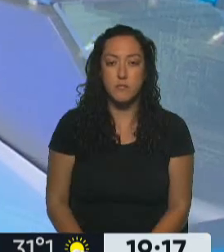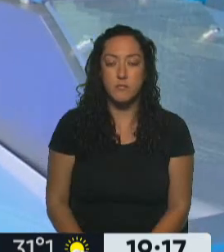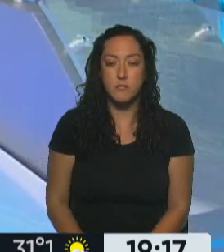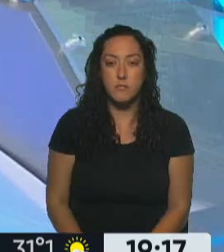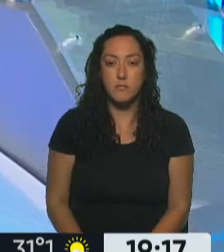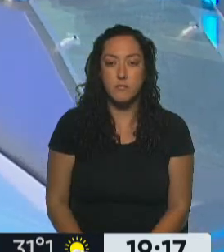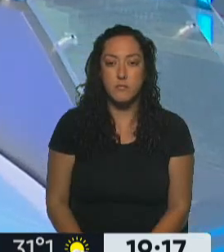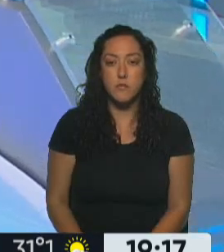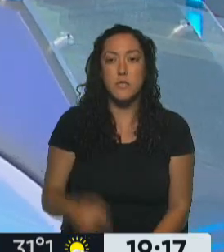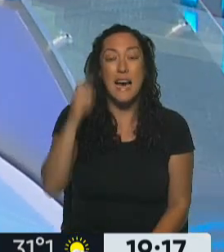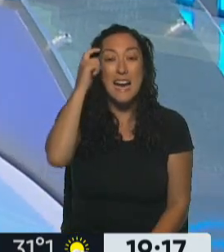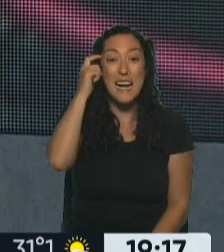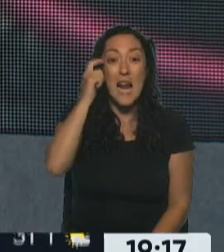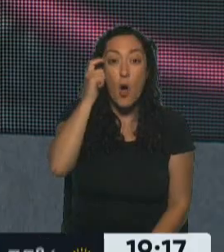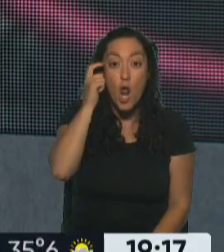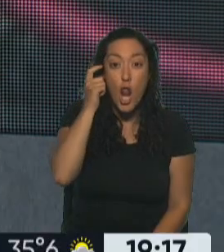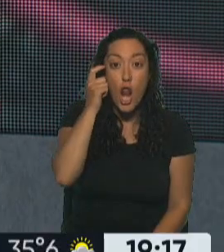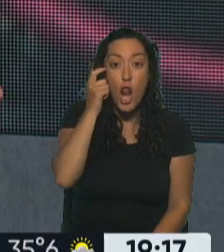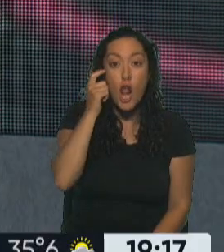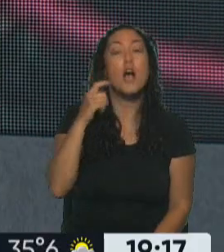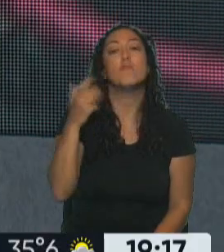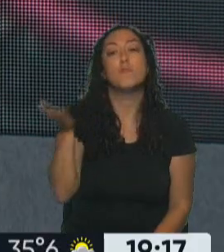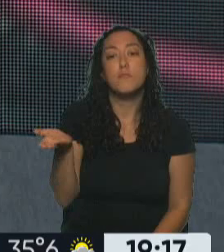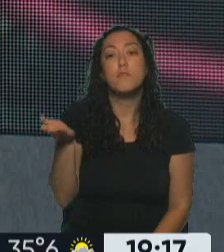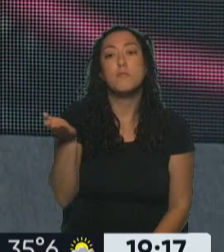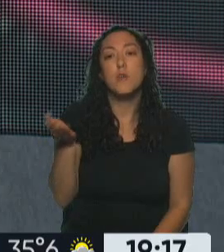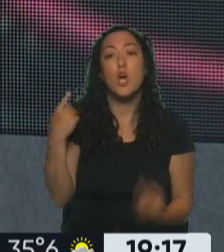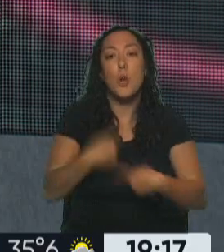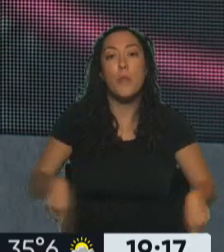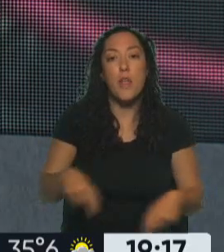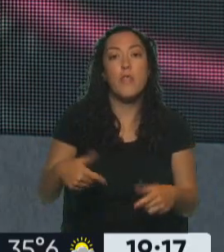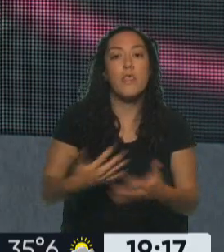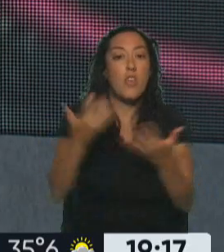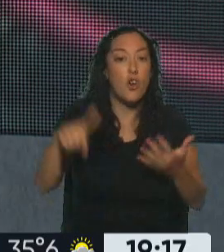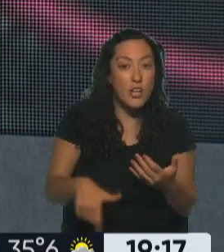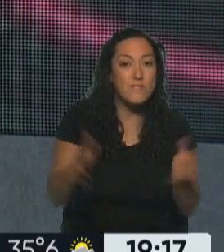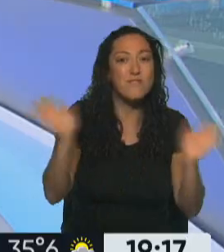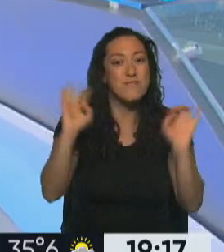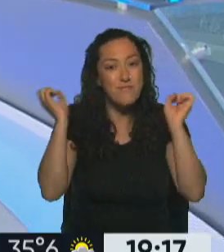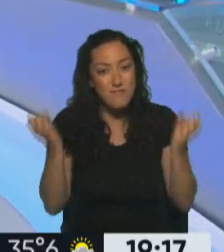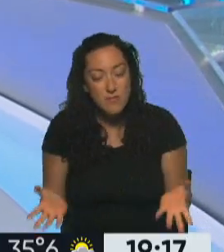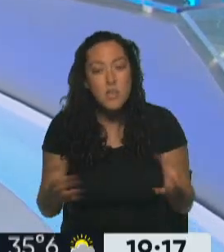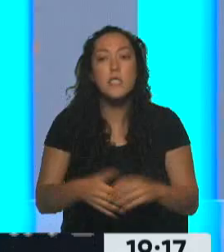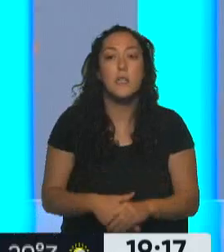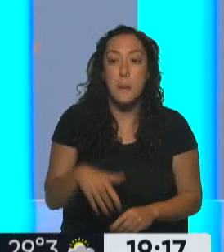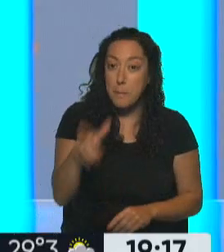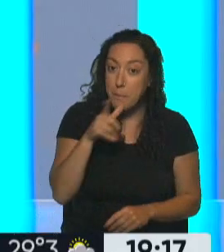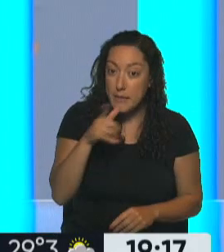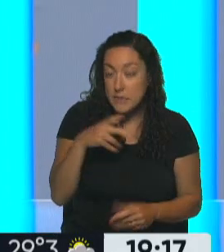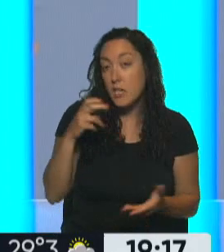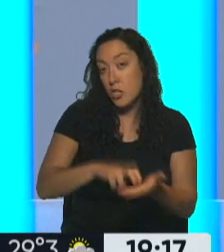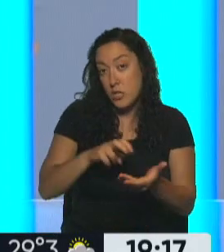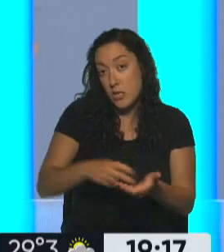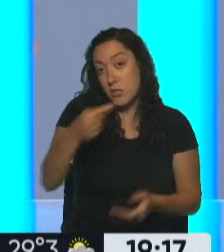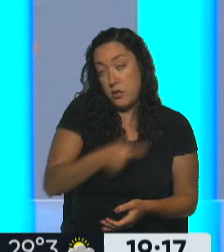Y ya estamos con Raúl Rulo de la Torre para analizar el tema, que es la noticia del día. Raúl, ¿cómo te va, Daniel? Y me parece que va a ser la noticia permanente de estas próximas semanas